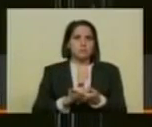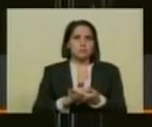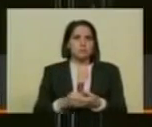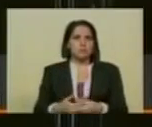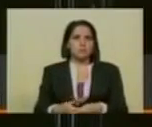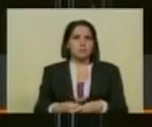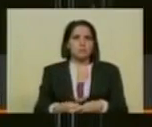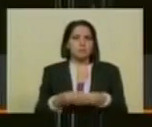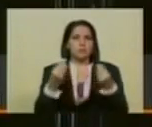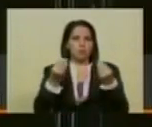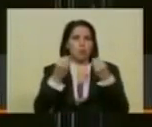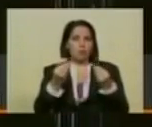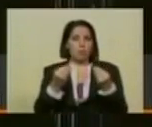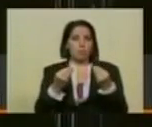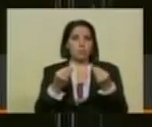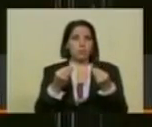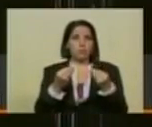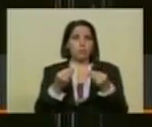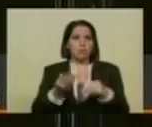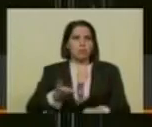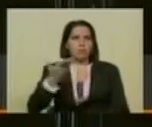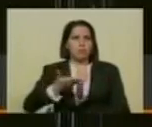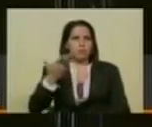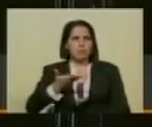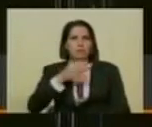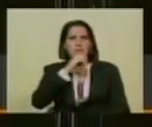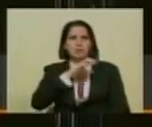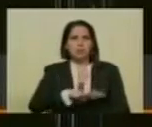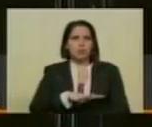Y tenía su fundamentación.